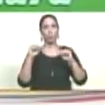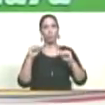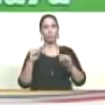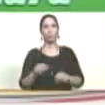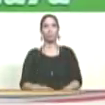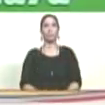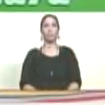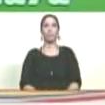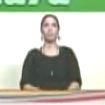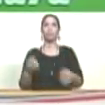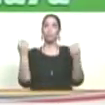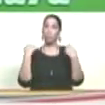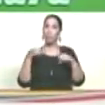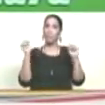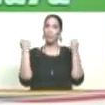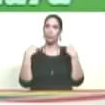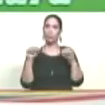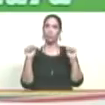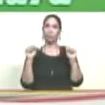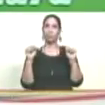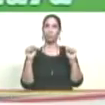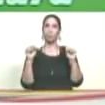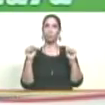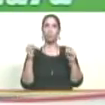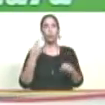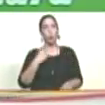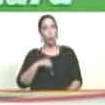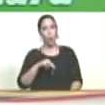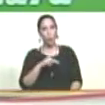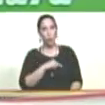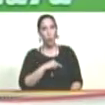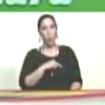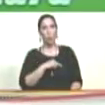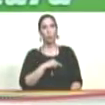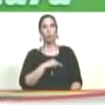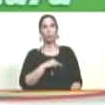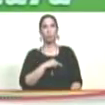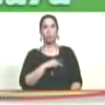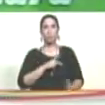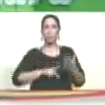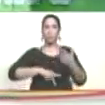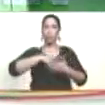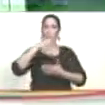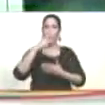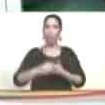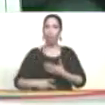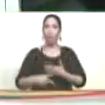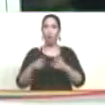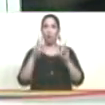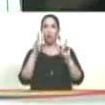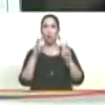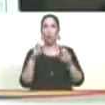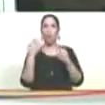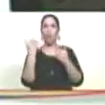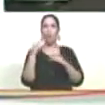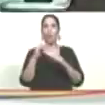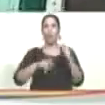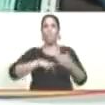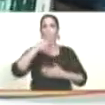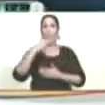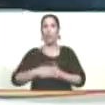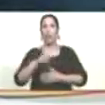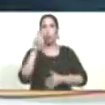de preparación para nosotros plantearnos en esta nueva etapa del plan